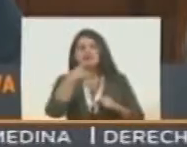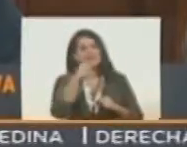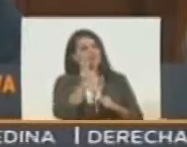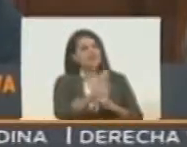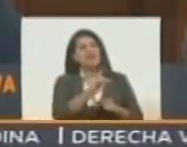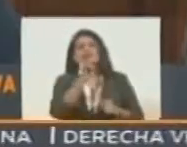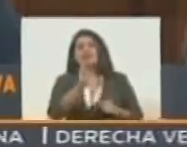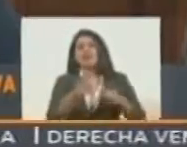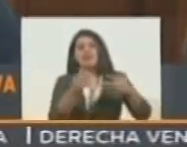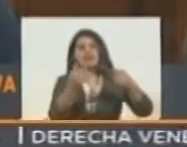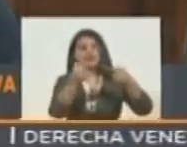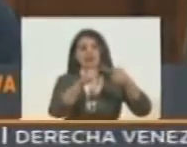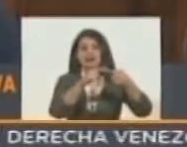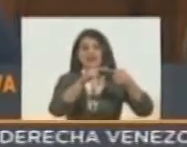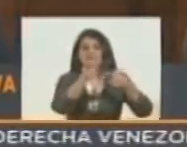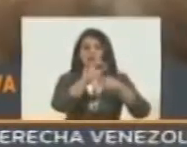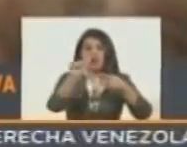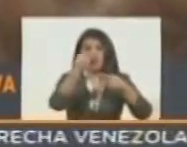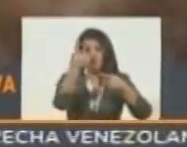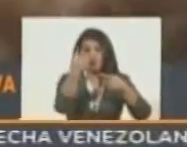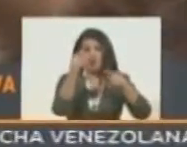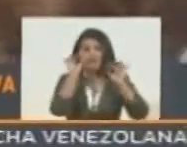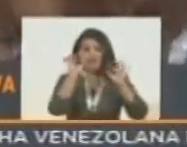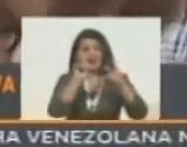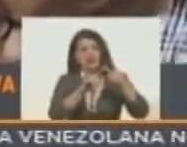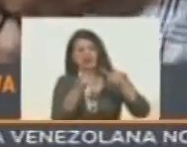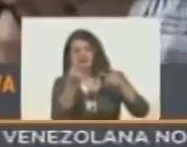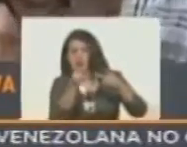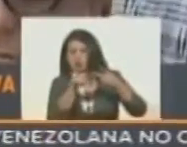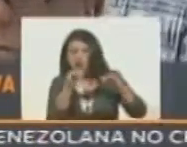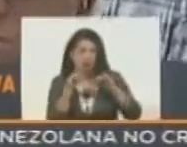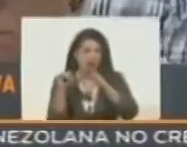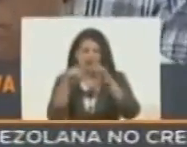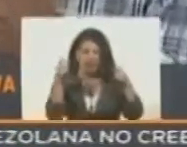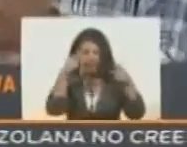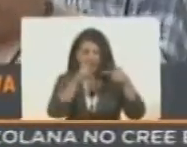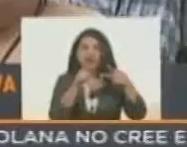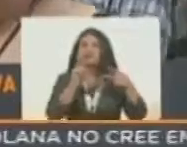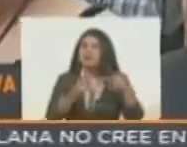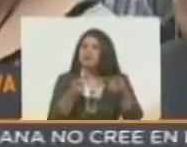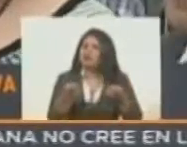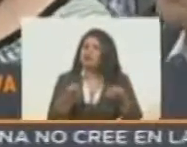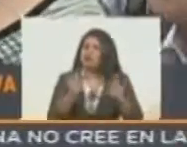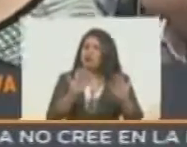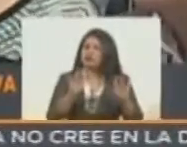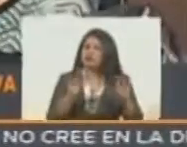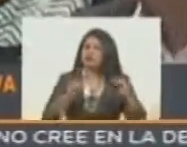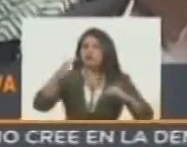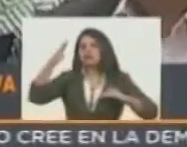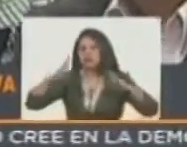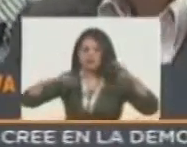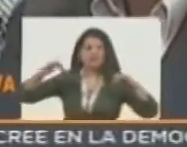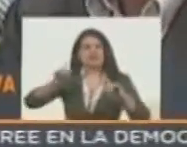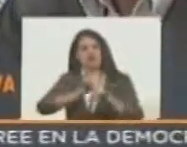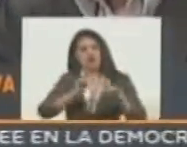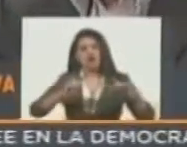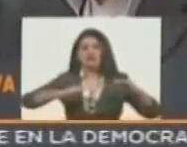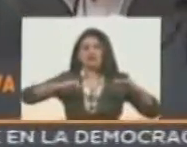estabilización de la política cambiaria como un mecanismo para que luego